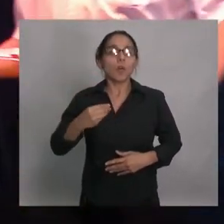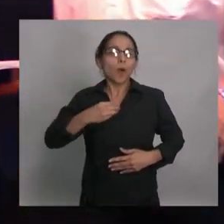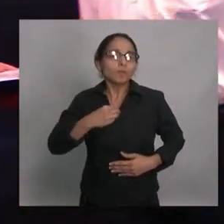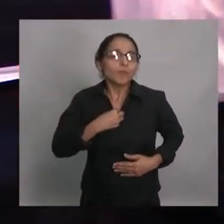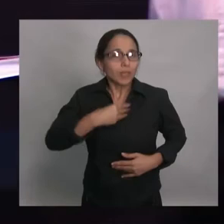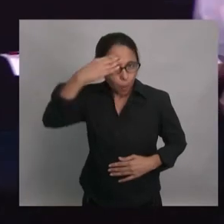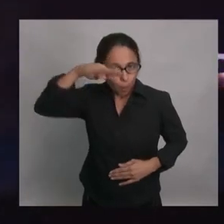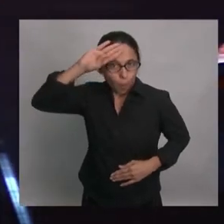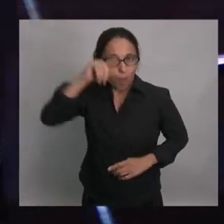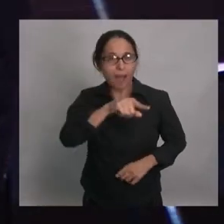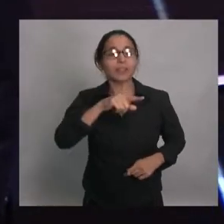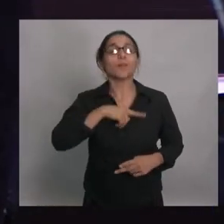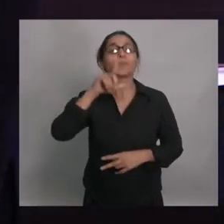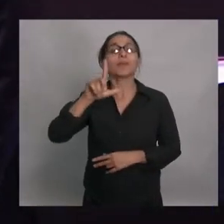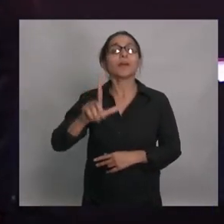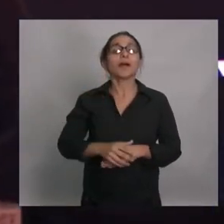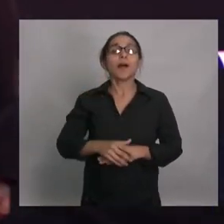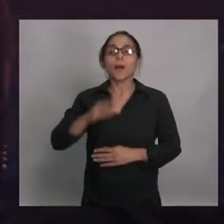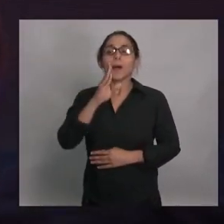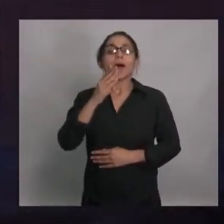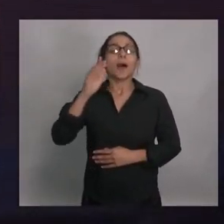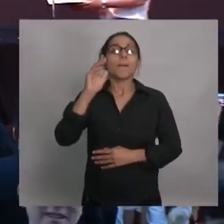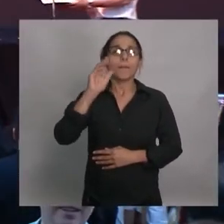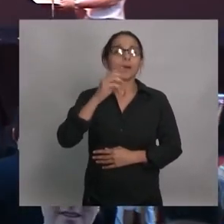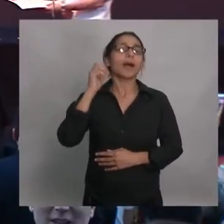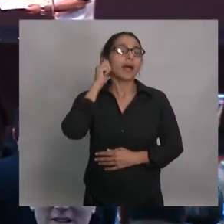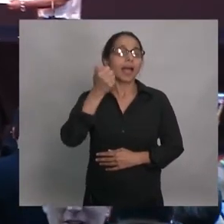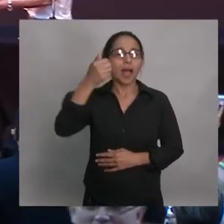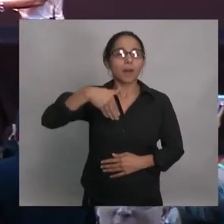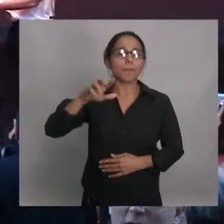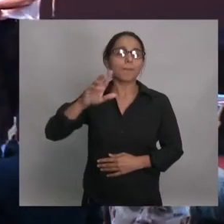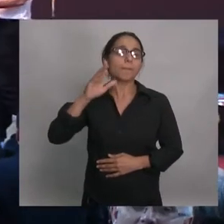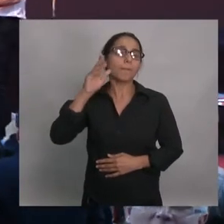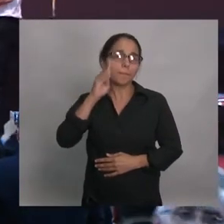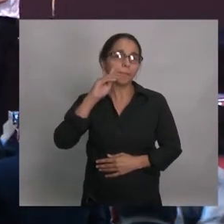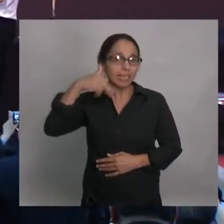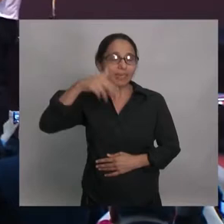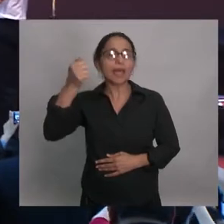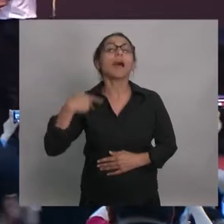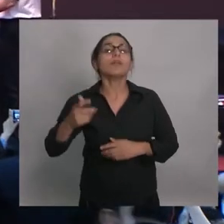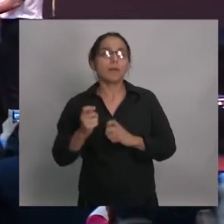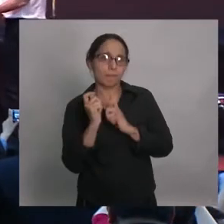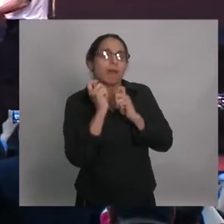julio gambina de la fundación de investigaciones sociales y políticas de la argentina